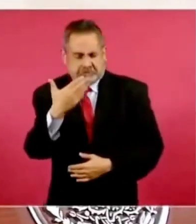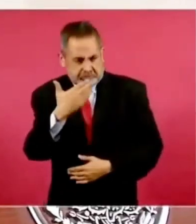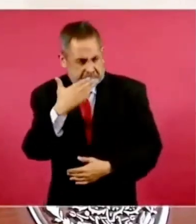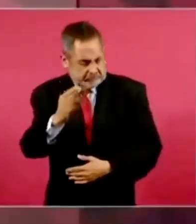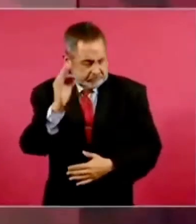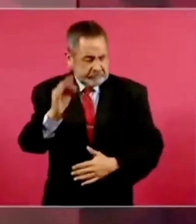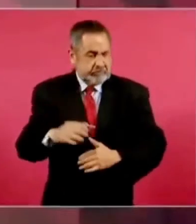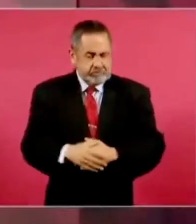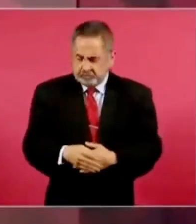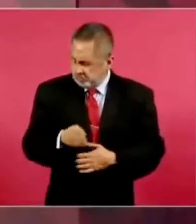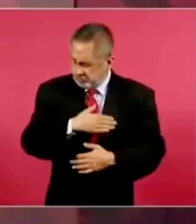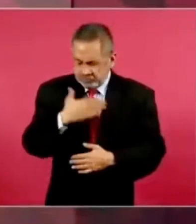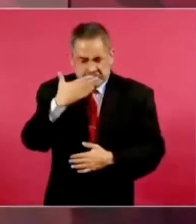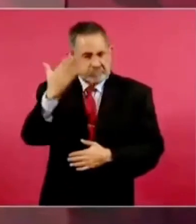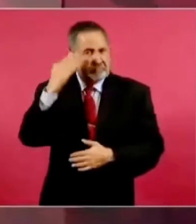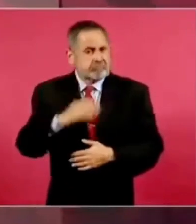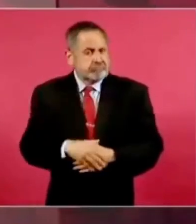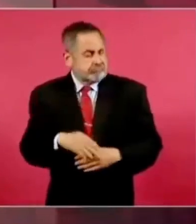Muy bueno.